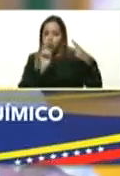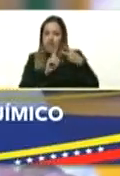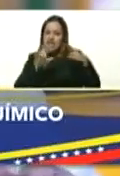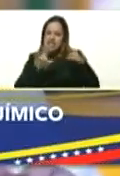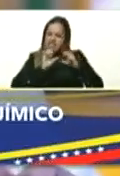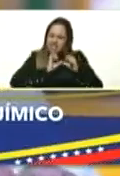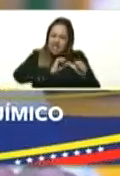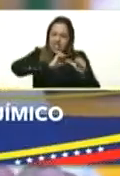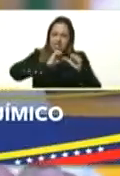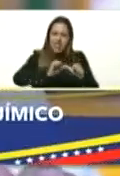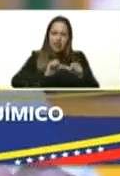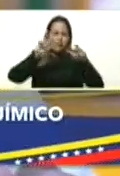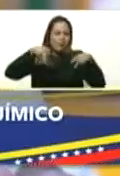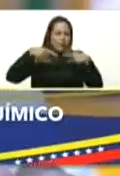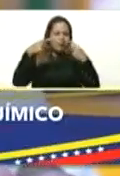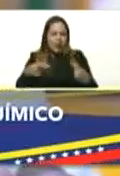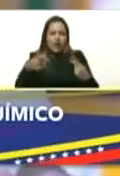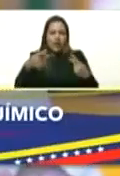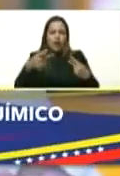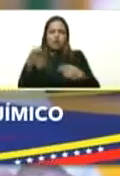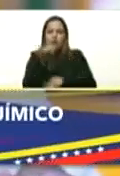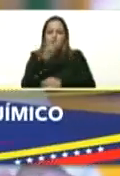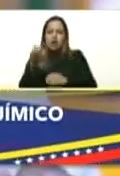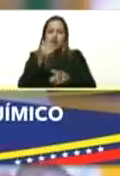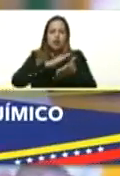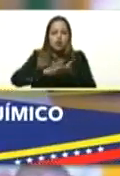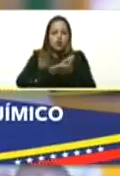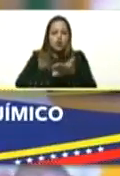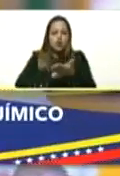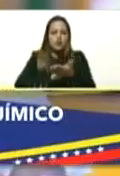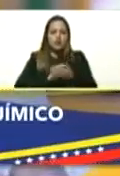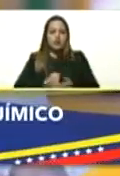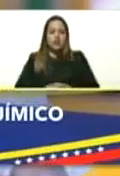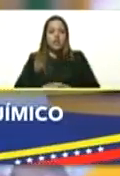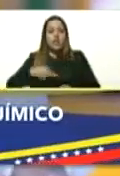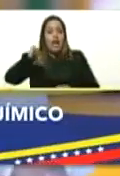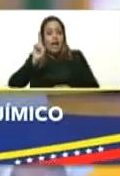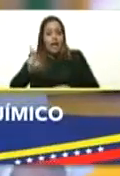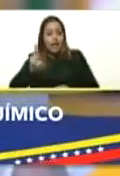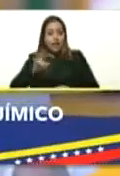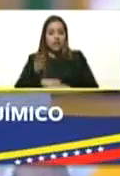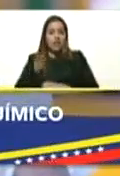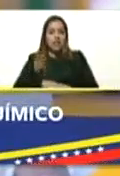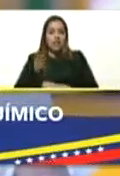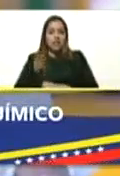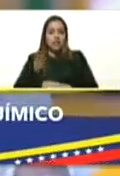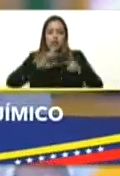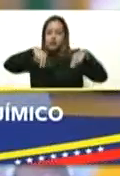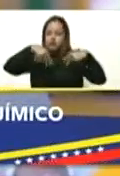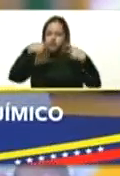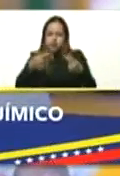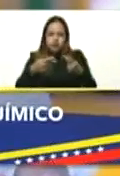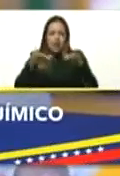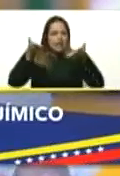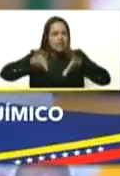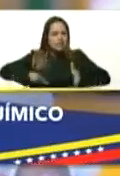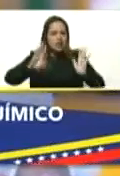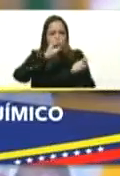la resistencia para buscar soluciones, la R de la renovación, el